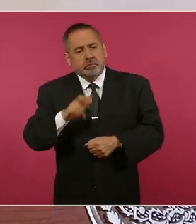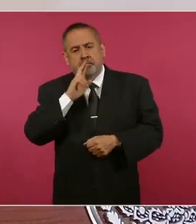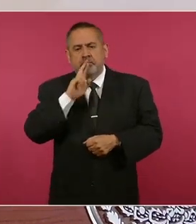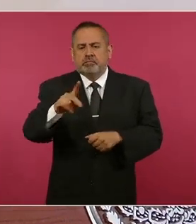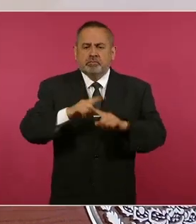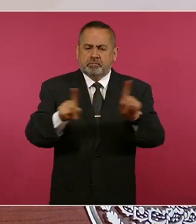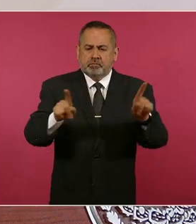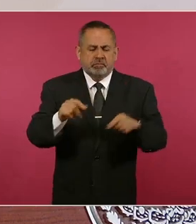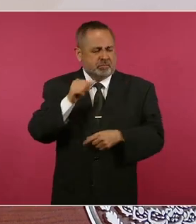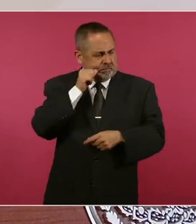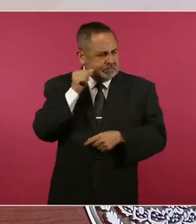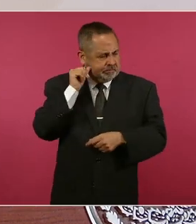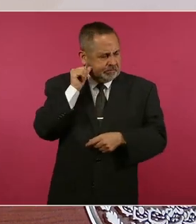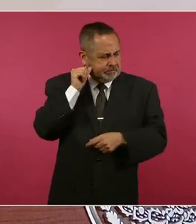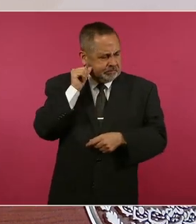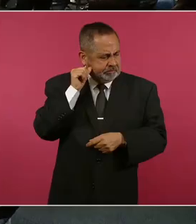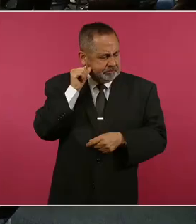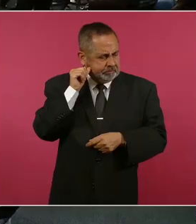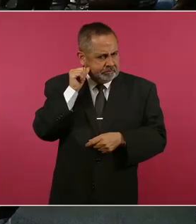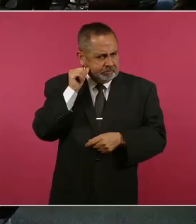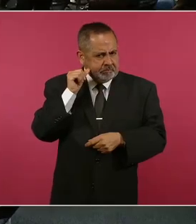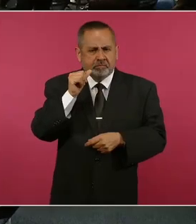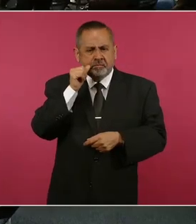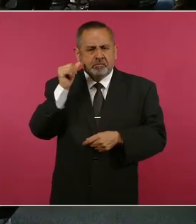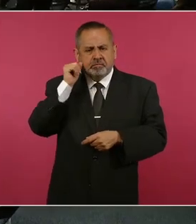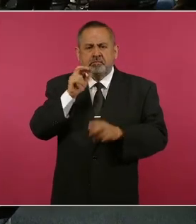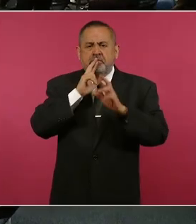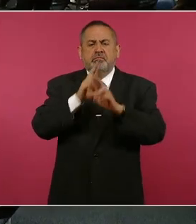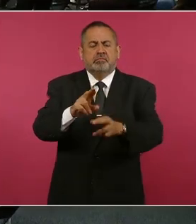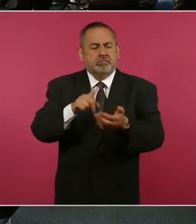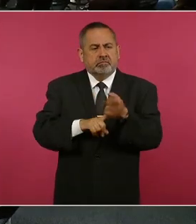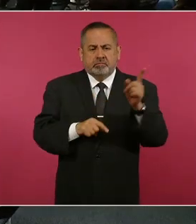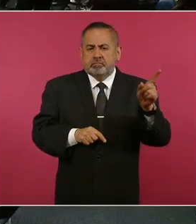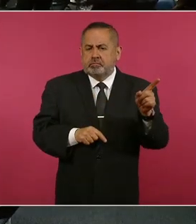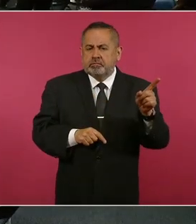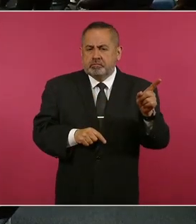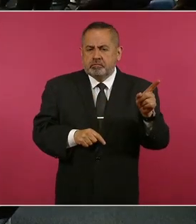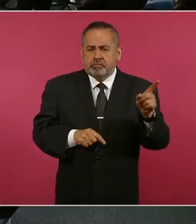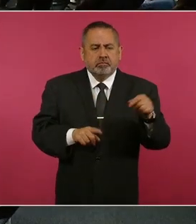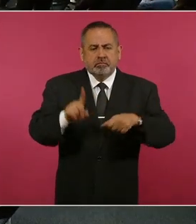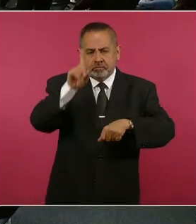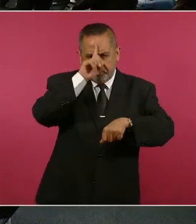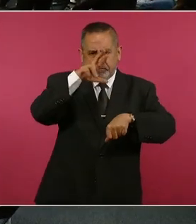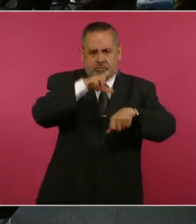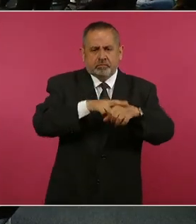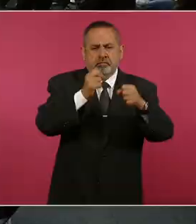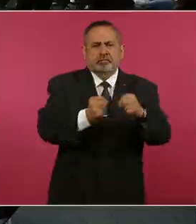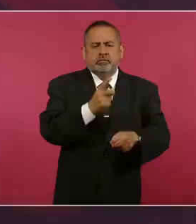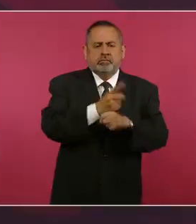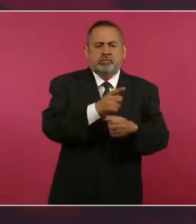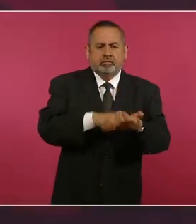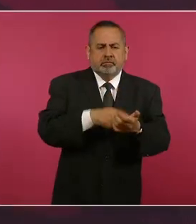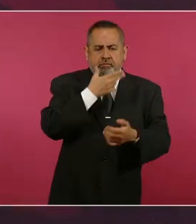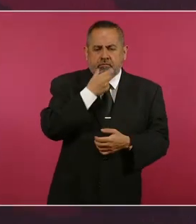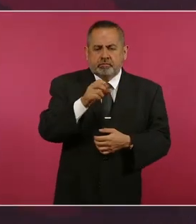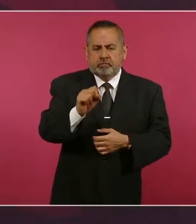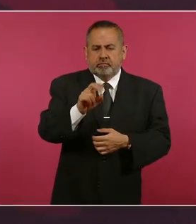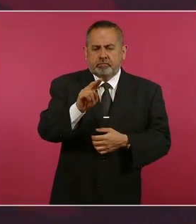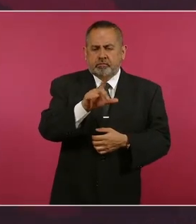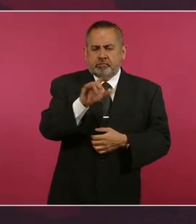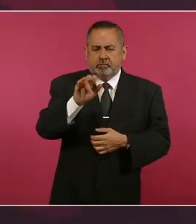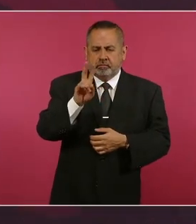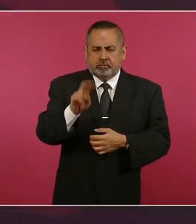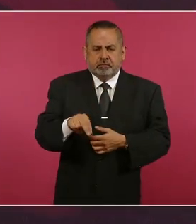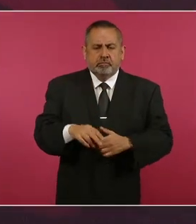antier, ayer, respondió el asesor de seguridad, Sullivan.